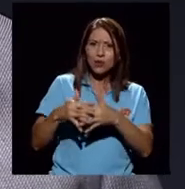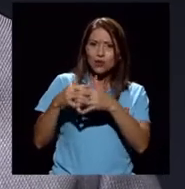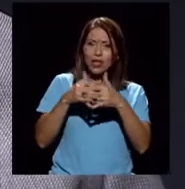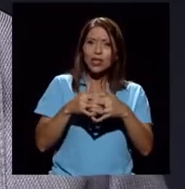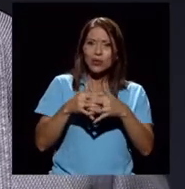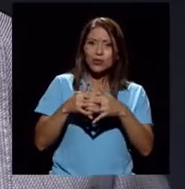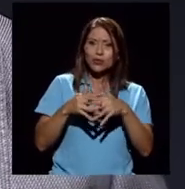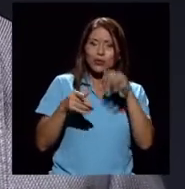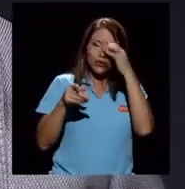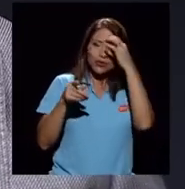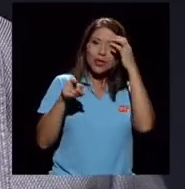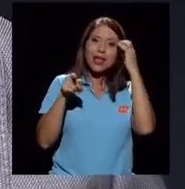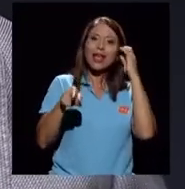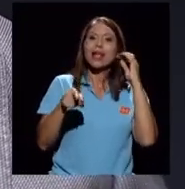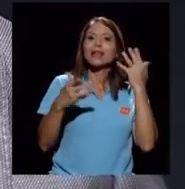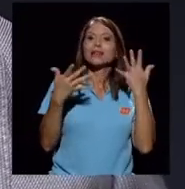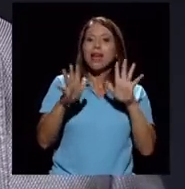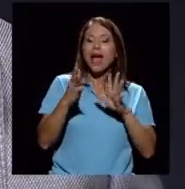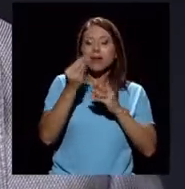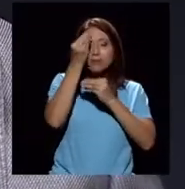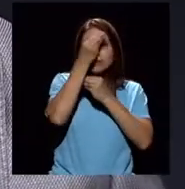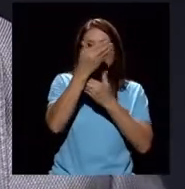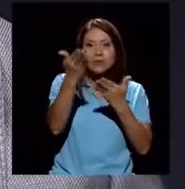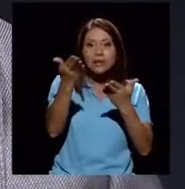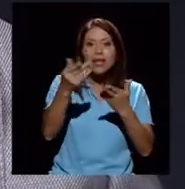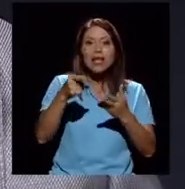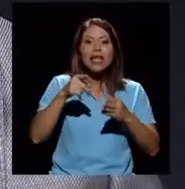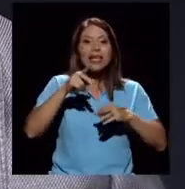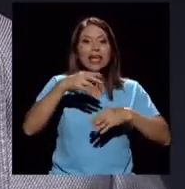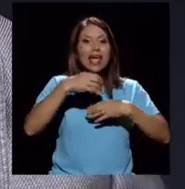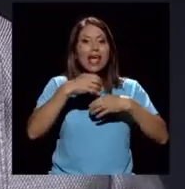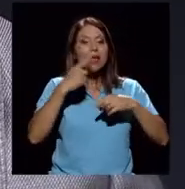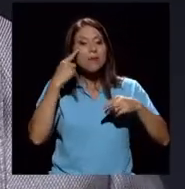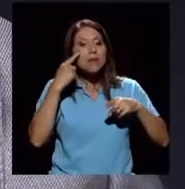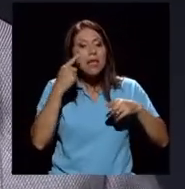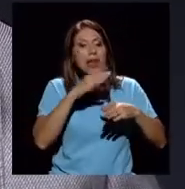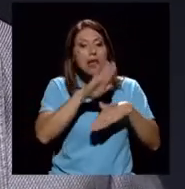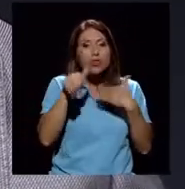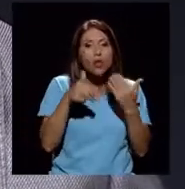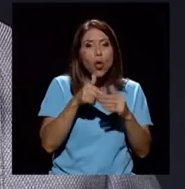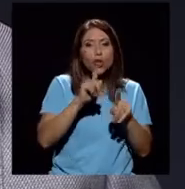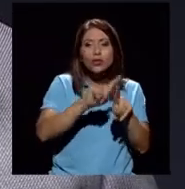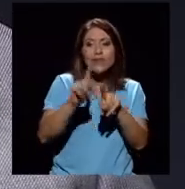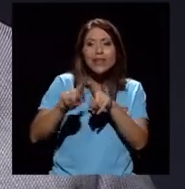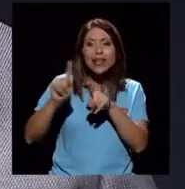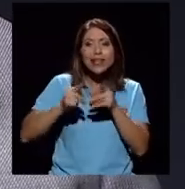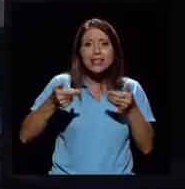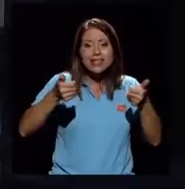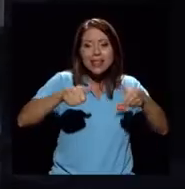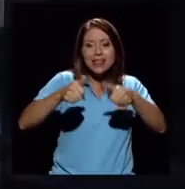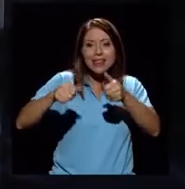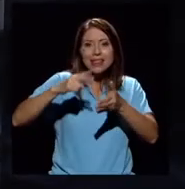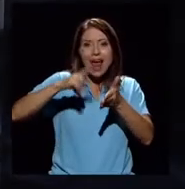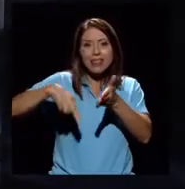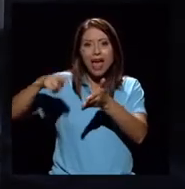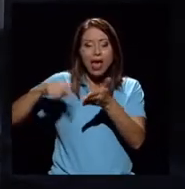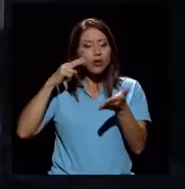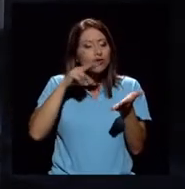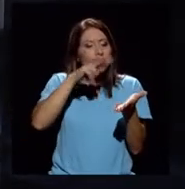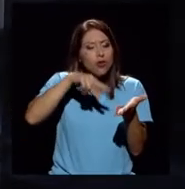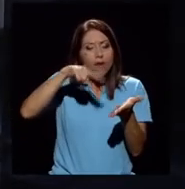de que éste hiciera una revisión de todos los tratados que tenía para ver en cuál salió perdiendo tanto